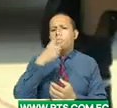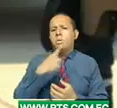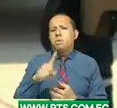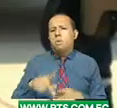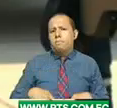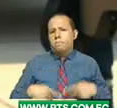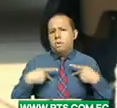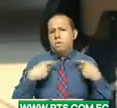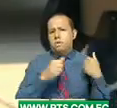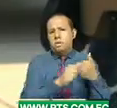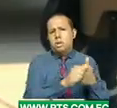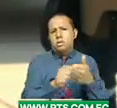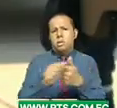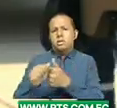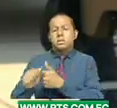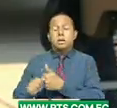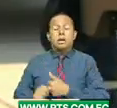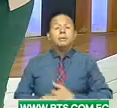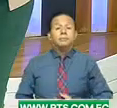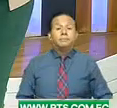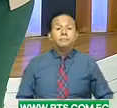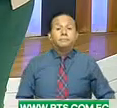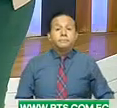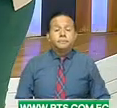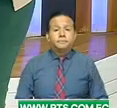informó Jorge Escobar. Y en nuestro